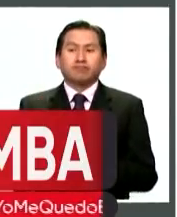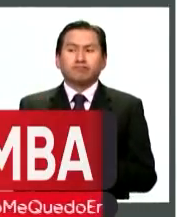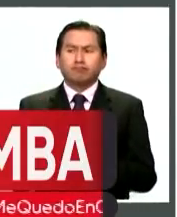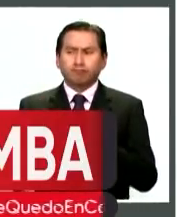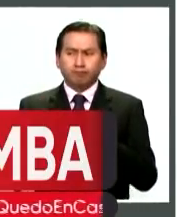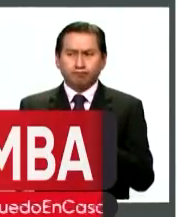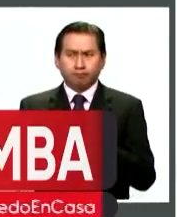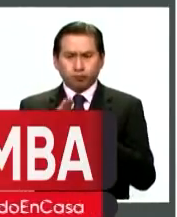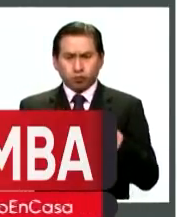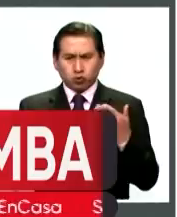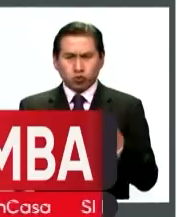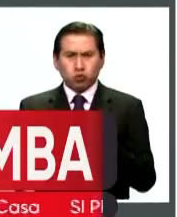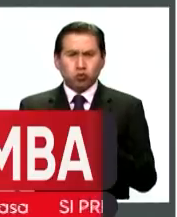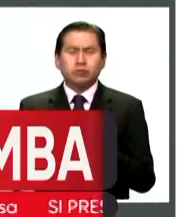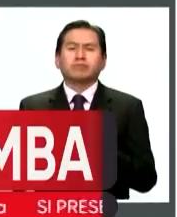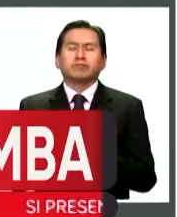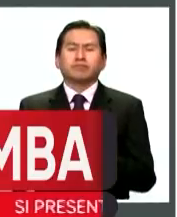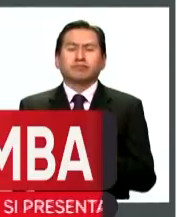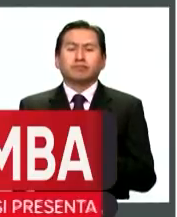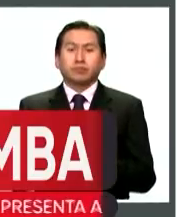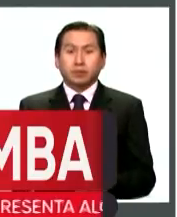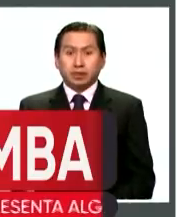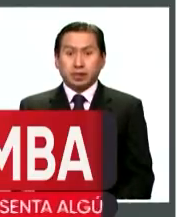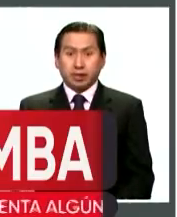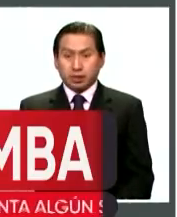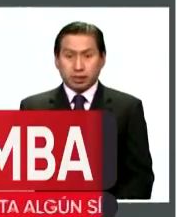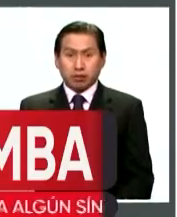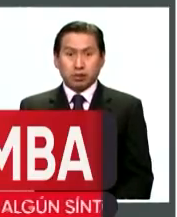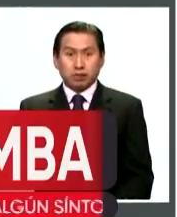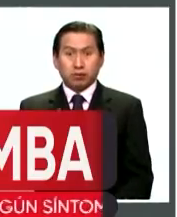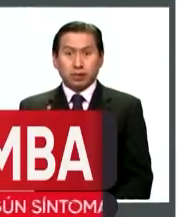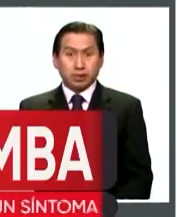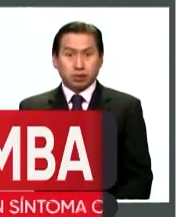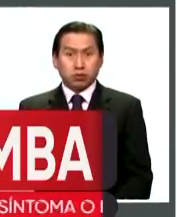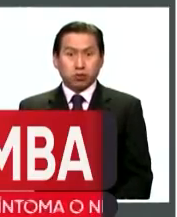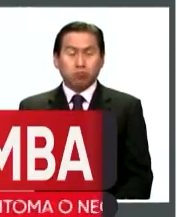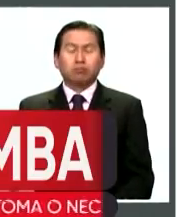un total acumulado de